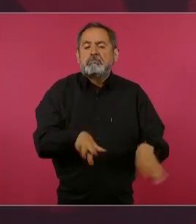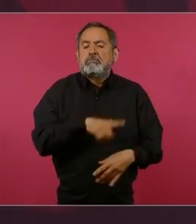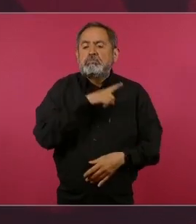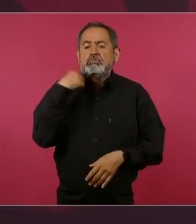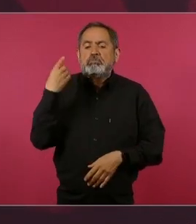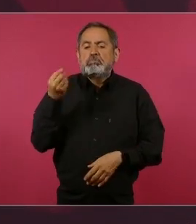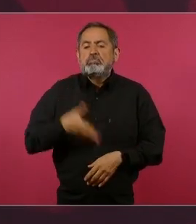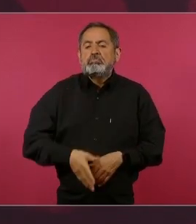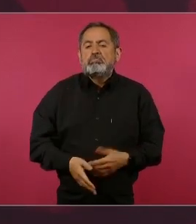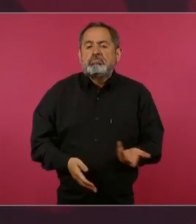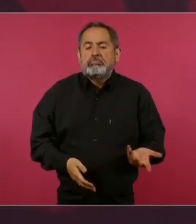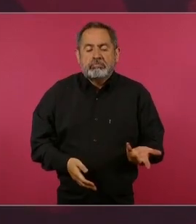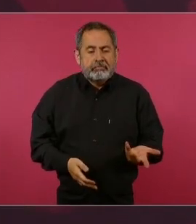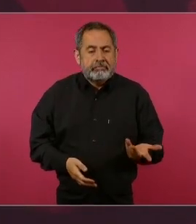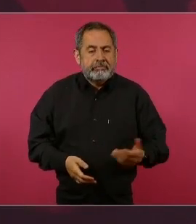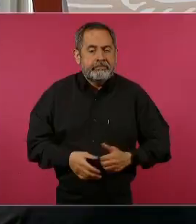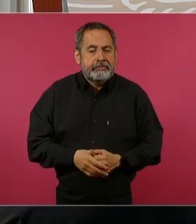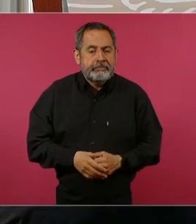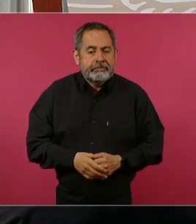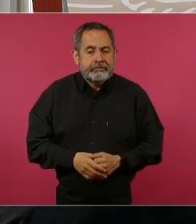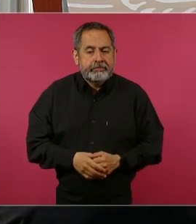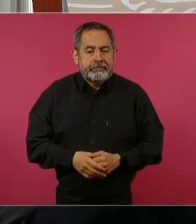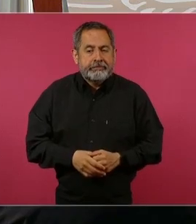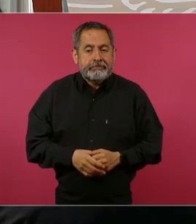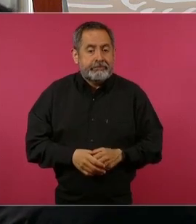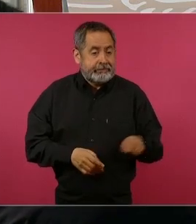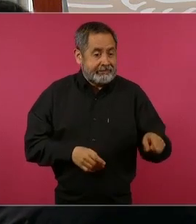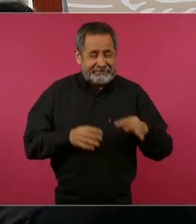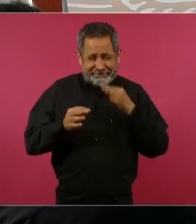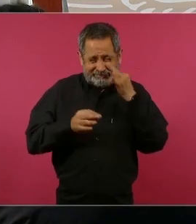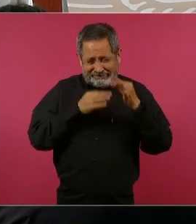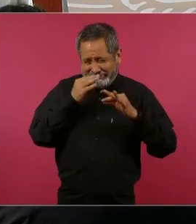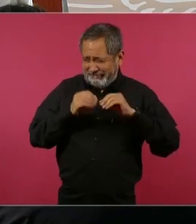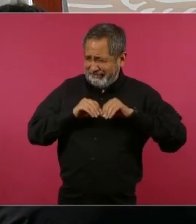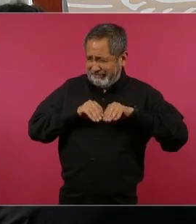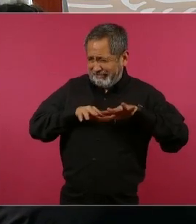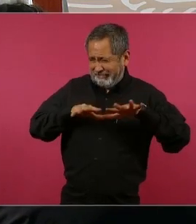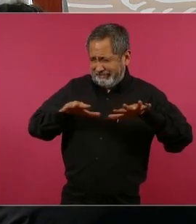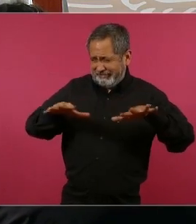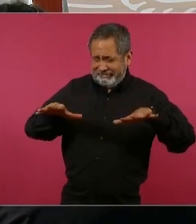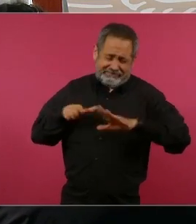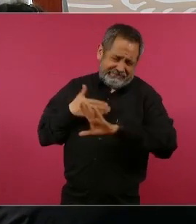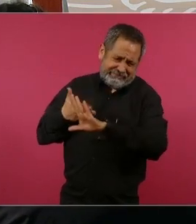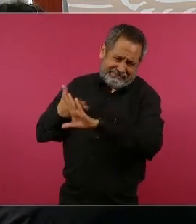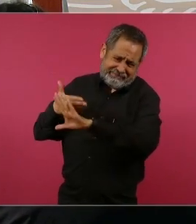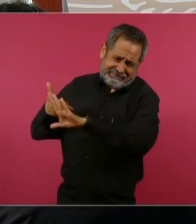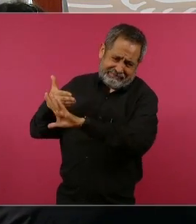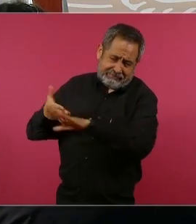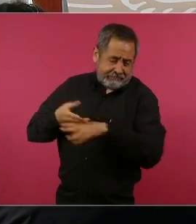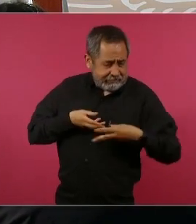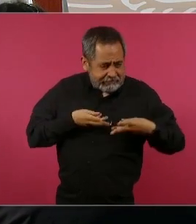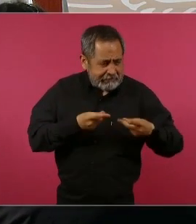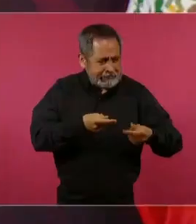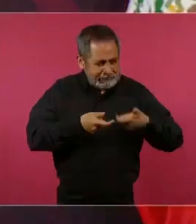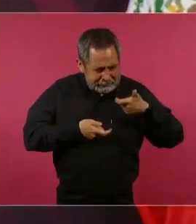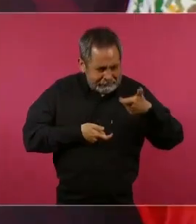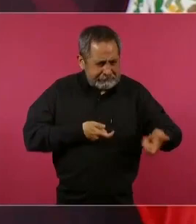Porque es la más difundida en la historia, en el mundo.